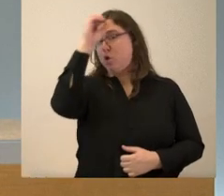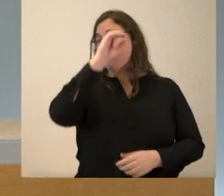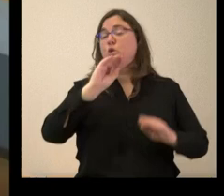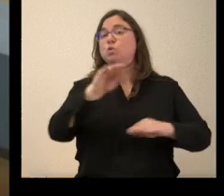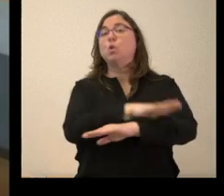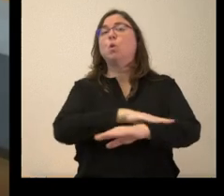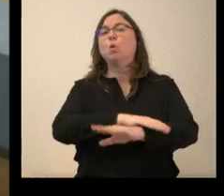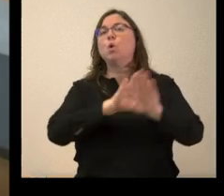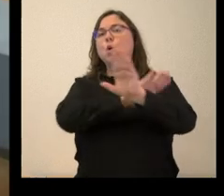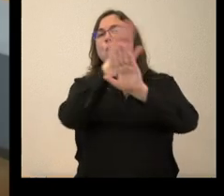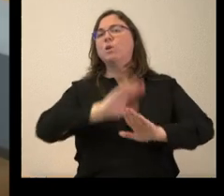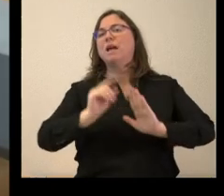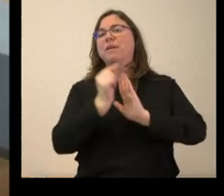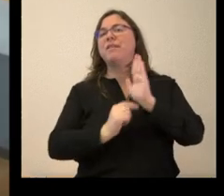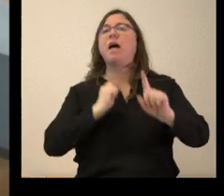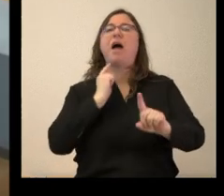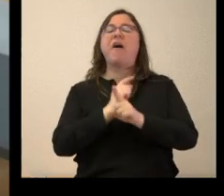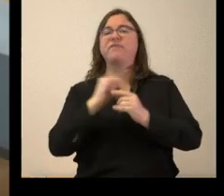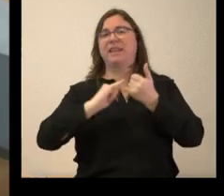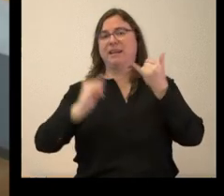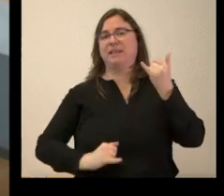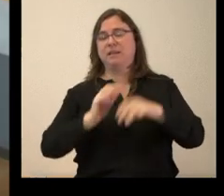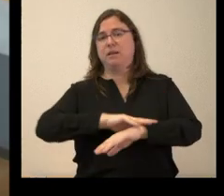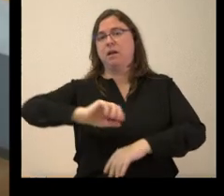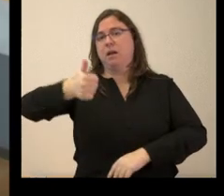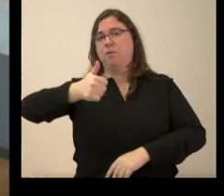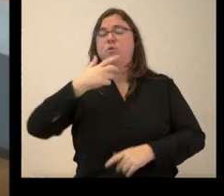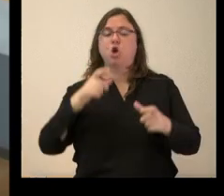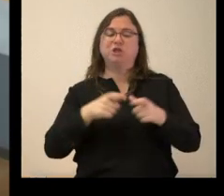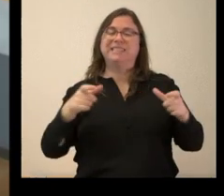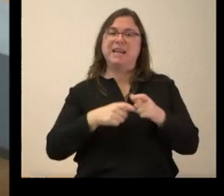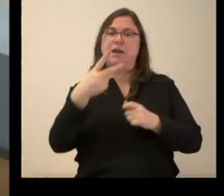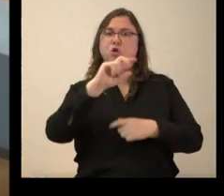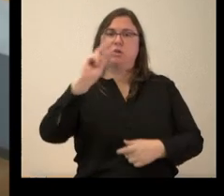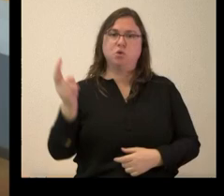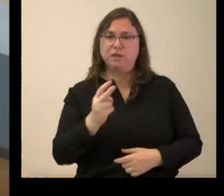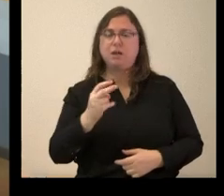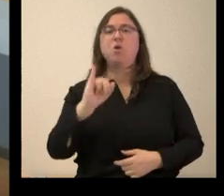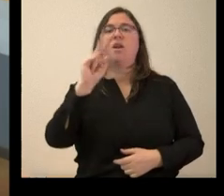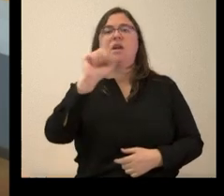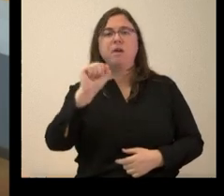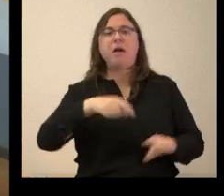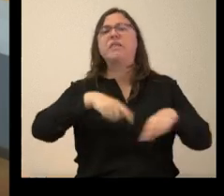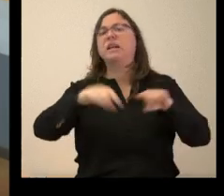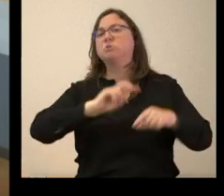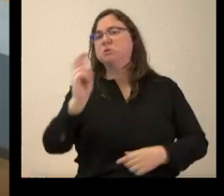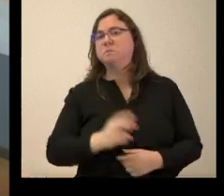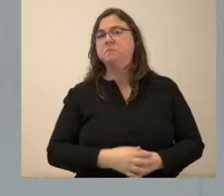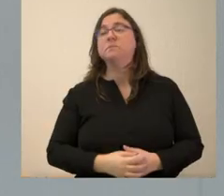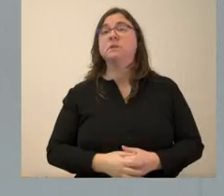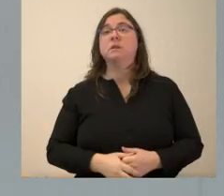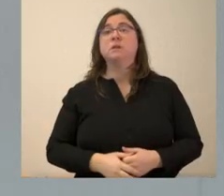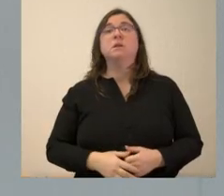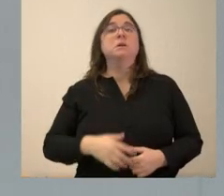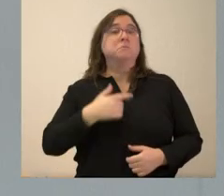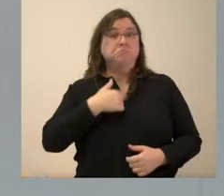de las últimas medidas ante crisis aprobadas por el gobierno central el cheque de los 200 euros el IVA transportes etcétera Bueno